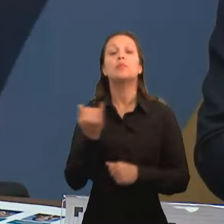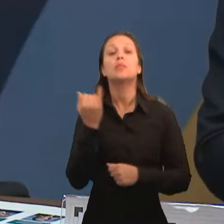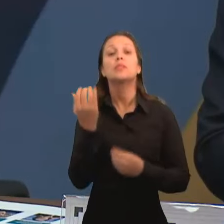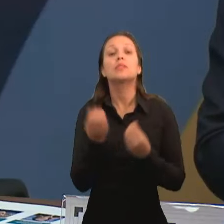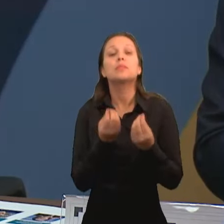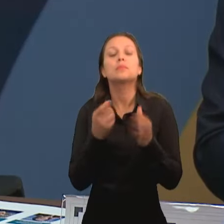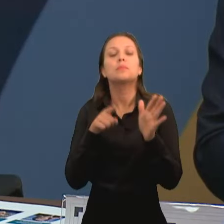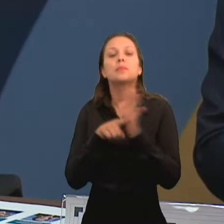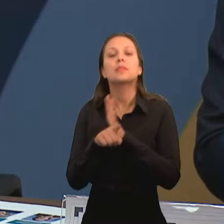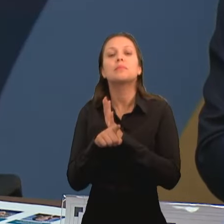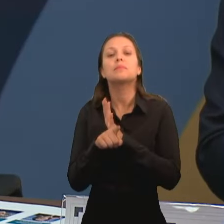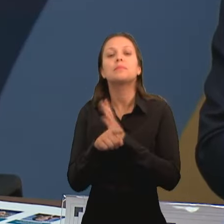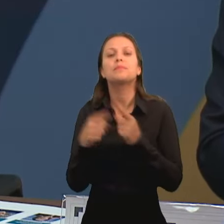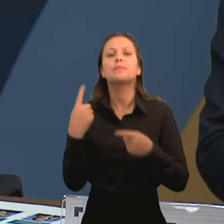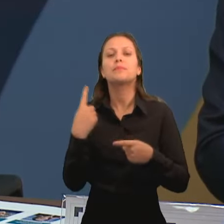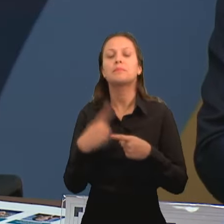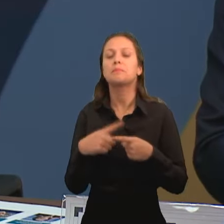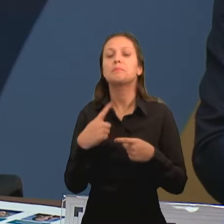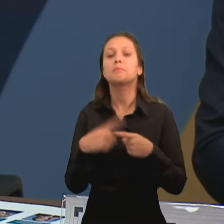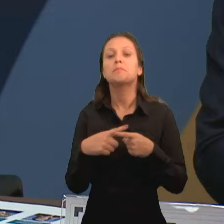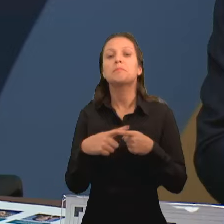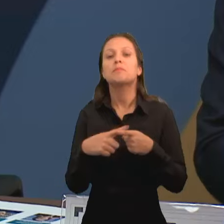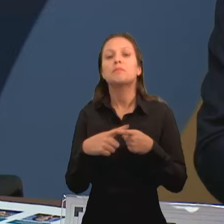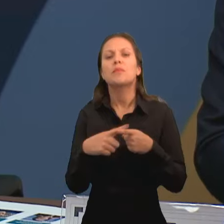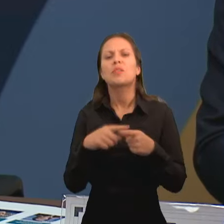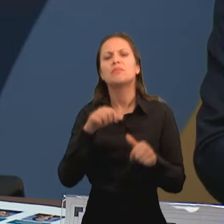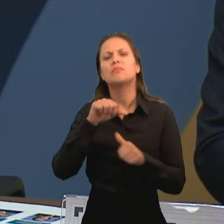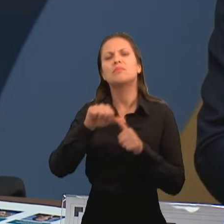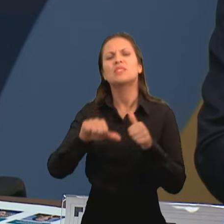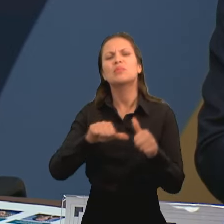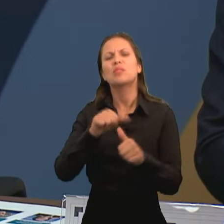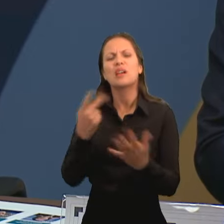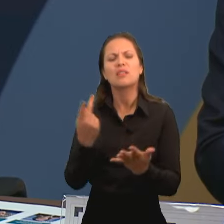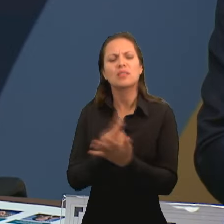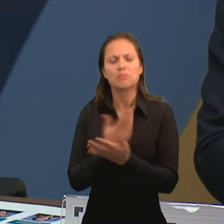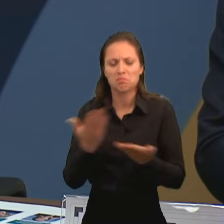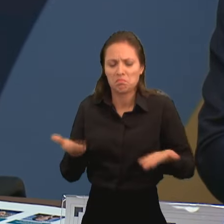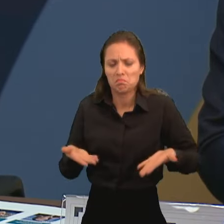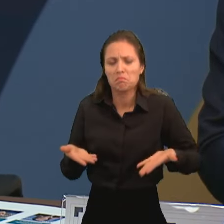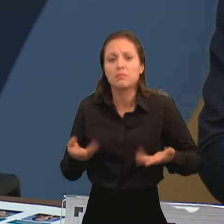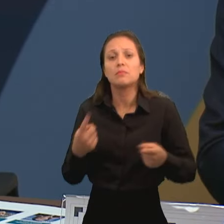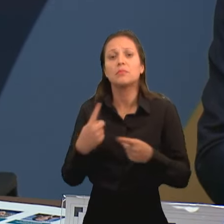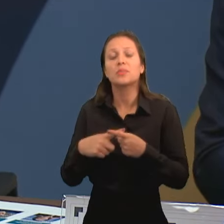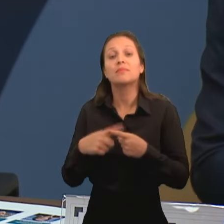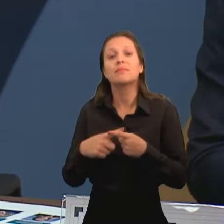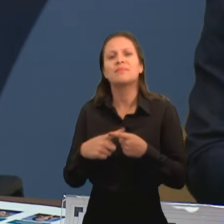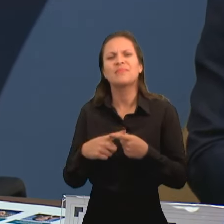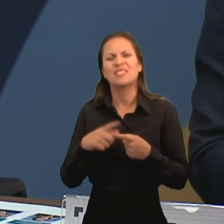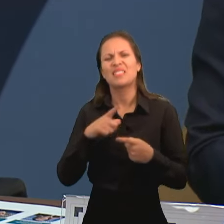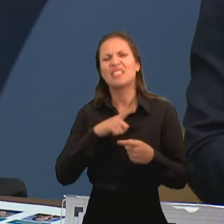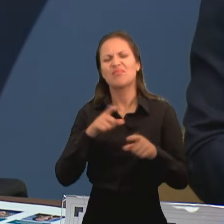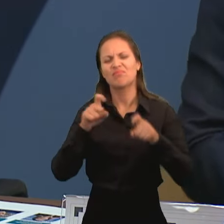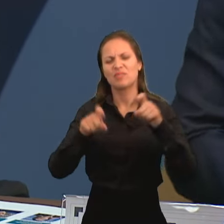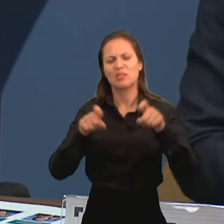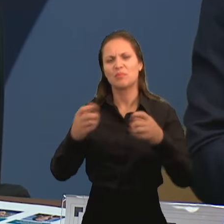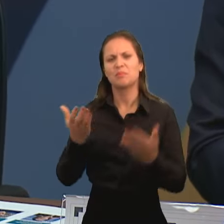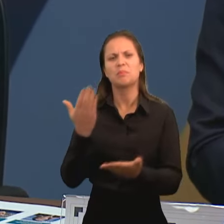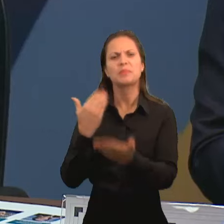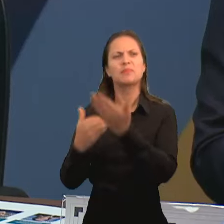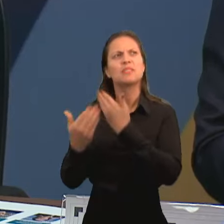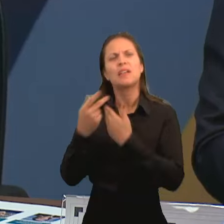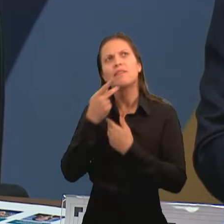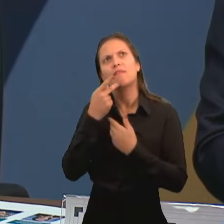creo que es importante preguntarnos por qué esta revolución está sucediendo ahora. Desde que existen